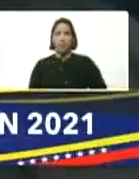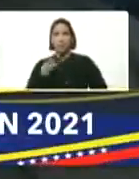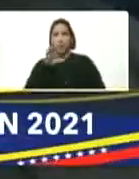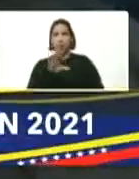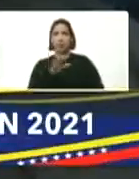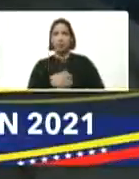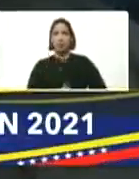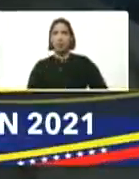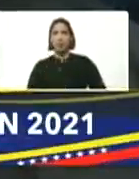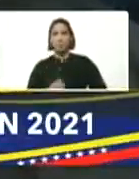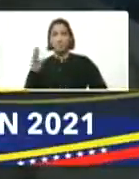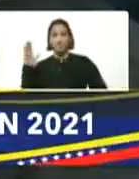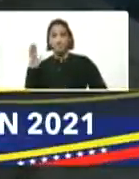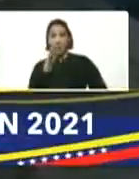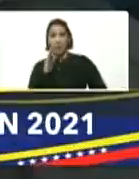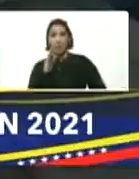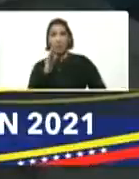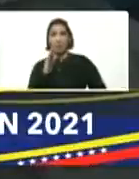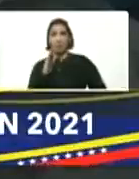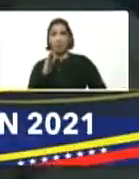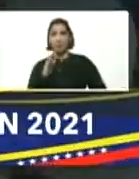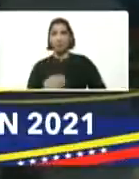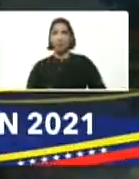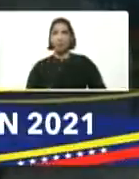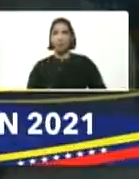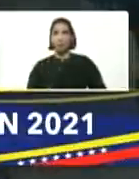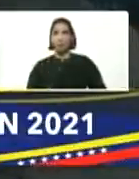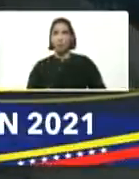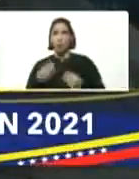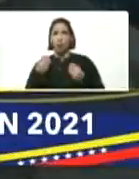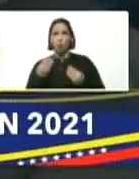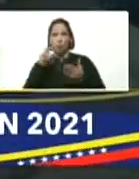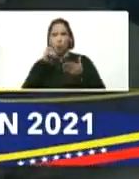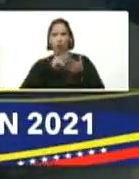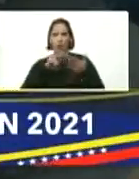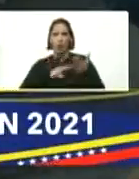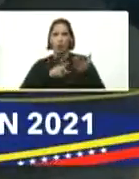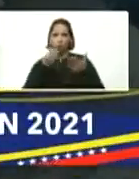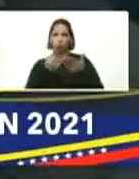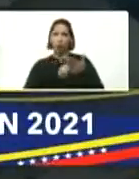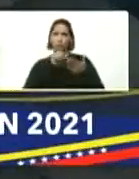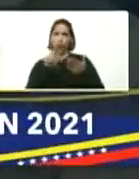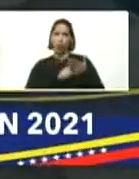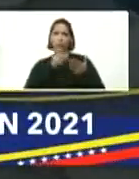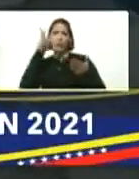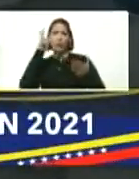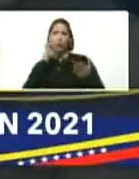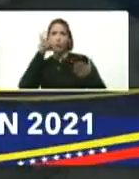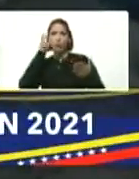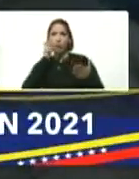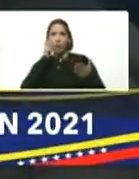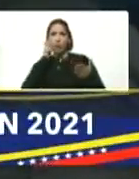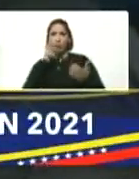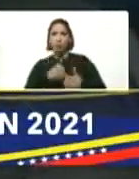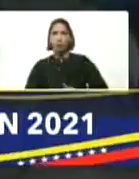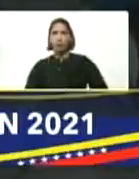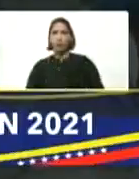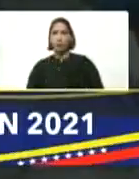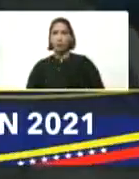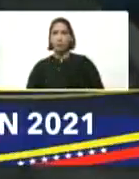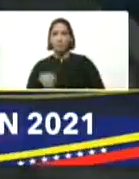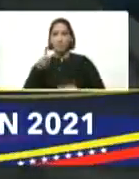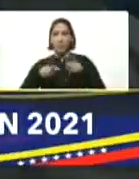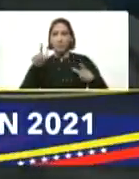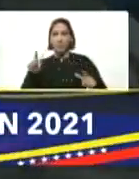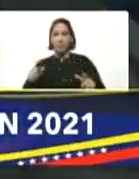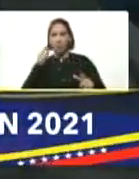viene a ponerse como lector a escuchar a los autores y a